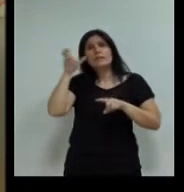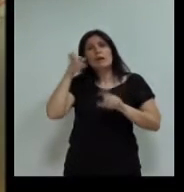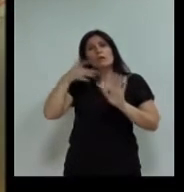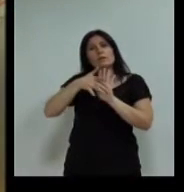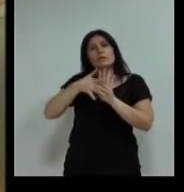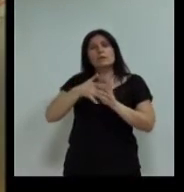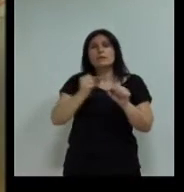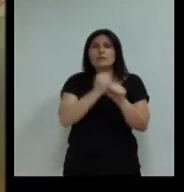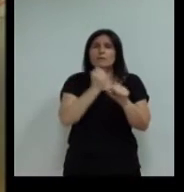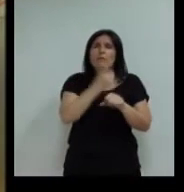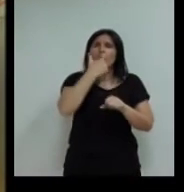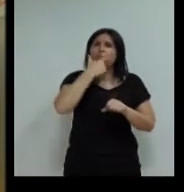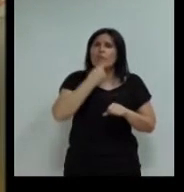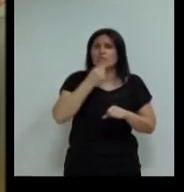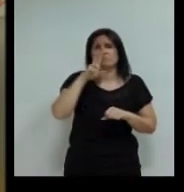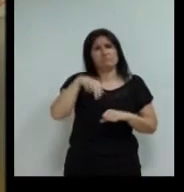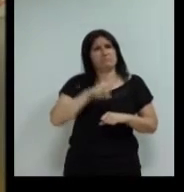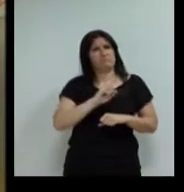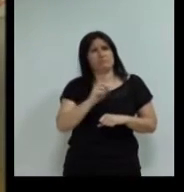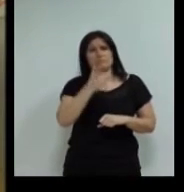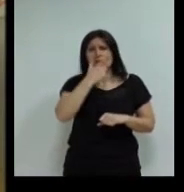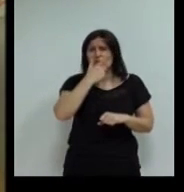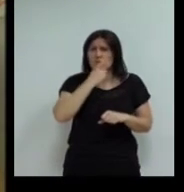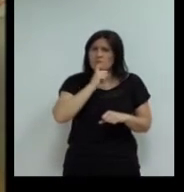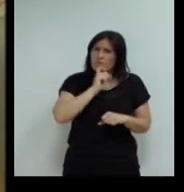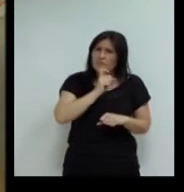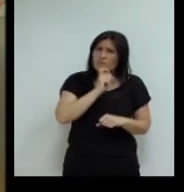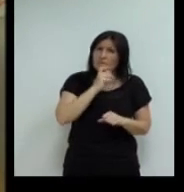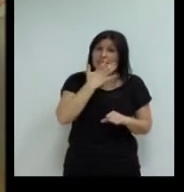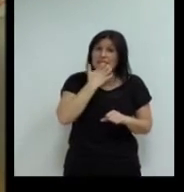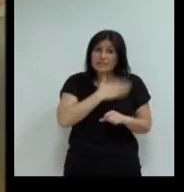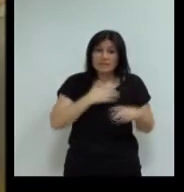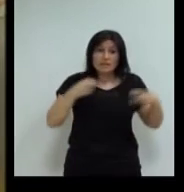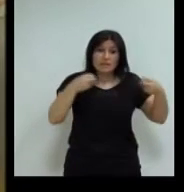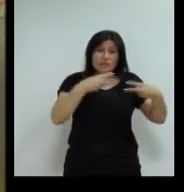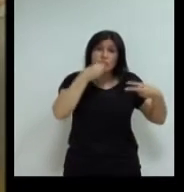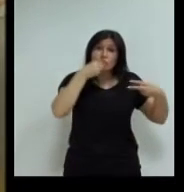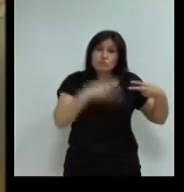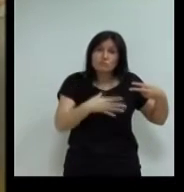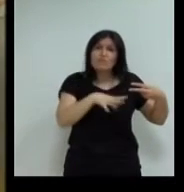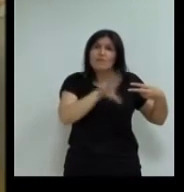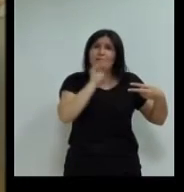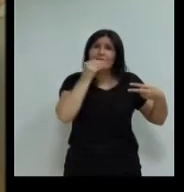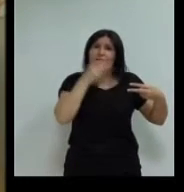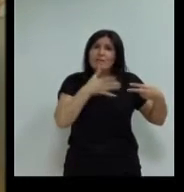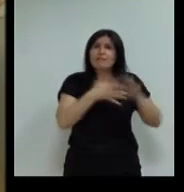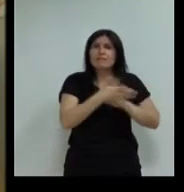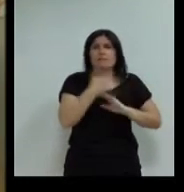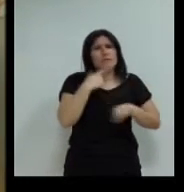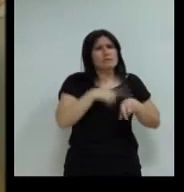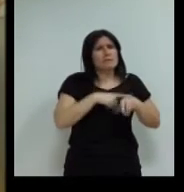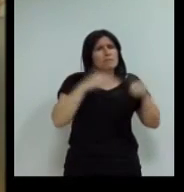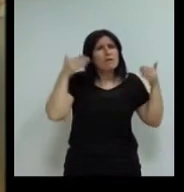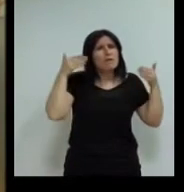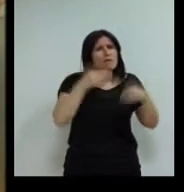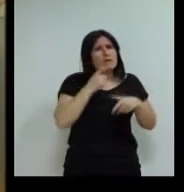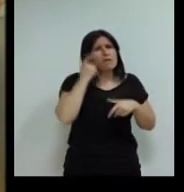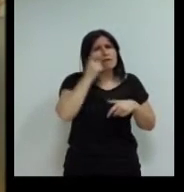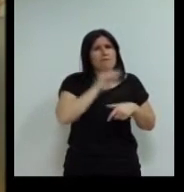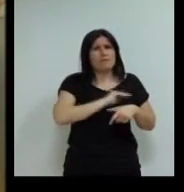O sea, es difícil, complicado, y si quieres que te quede bien le tienes que dedicar mucho tiempo. O sea, y no es una cosa que se haga de un día para otro, o sea, por así